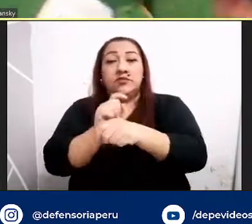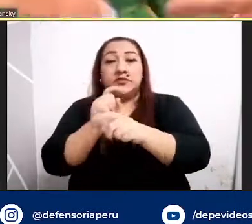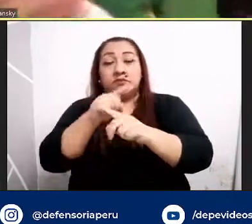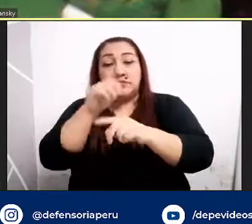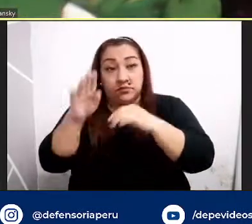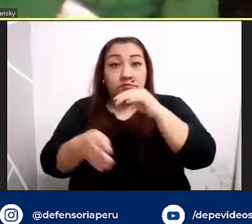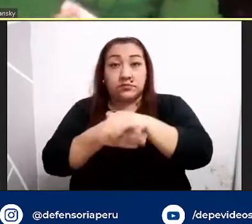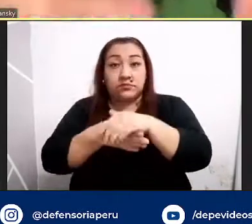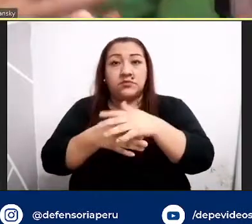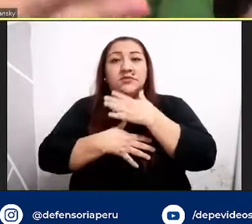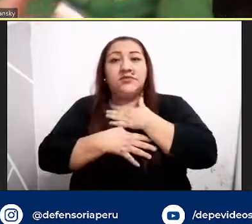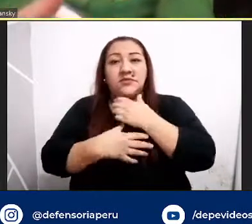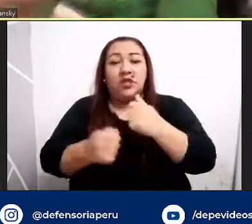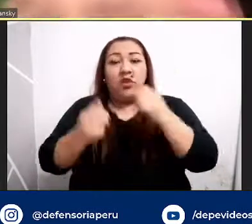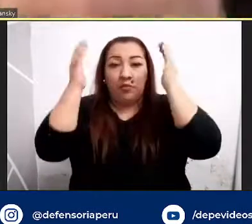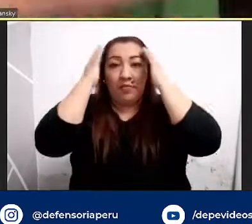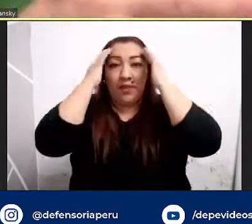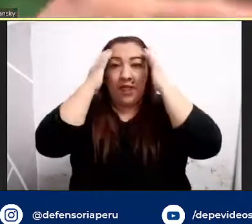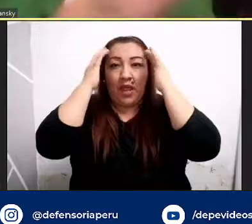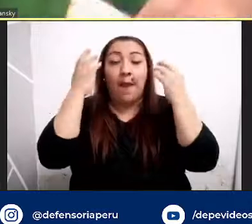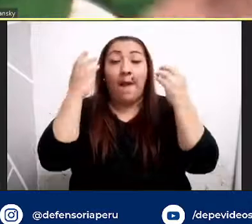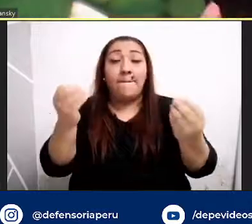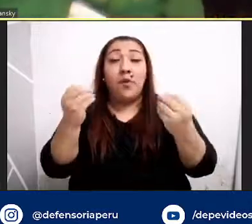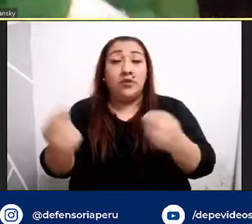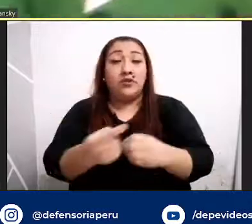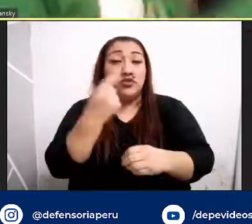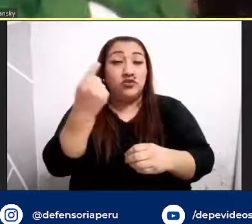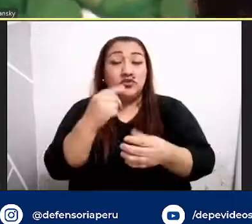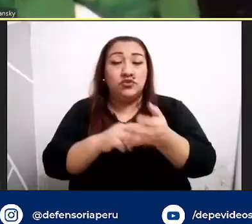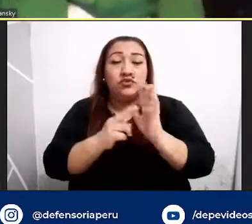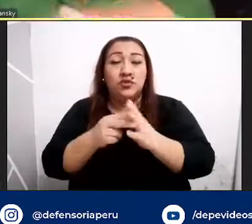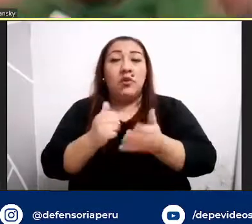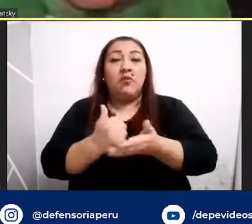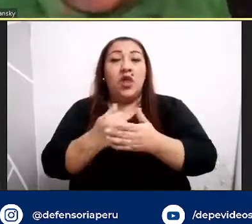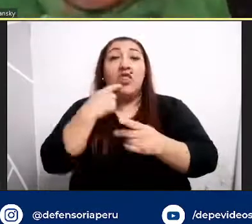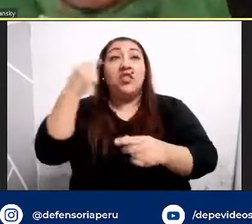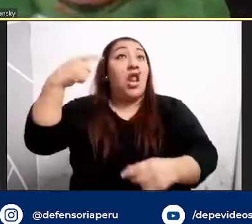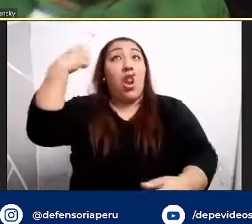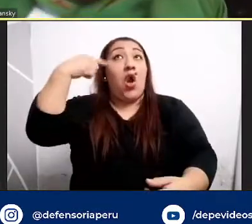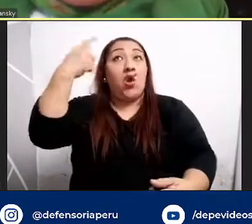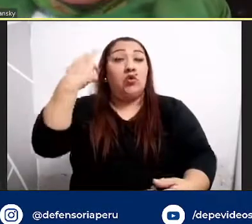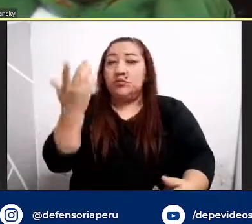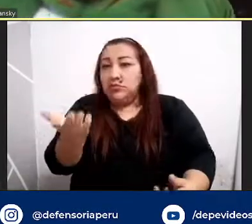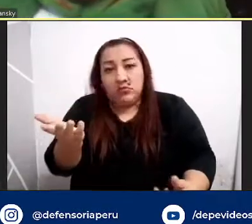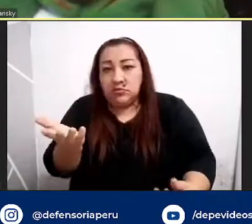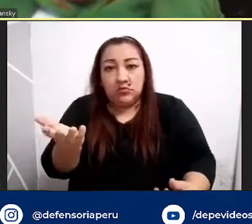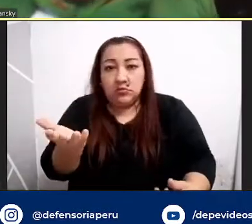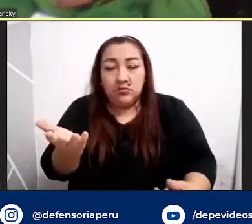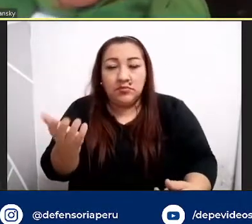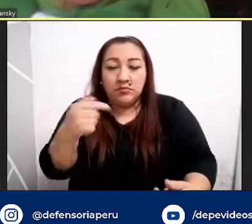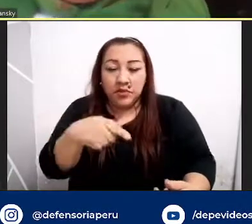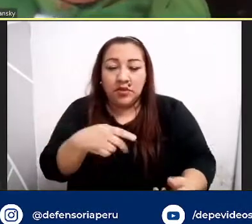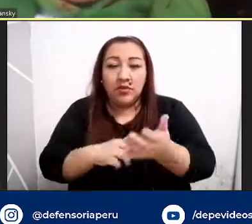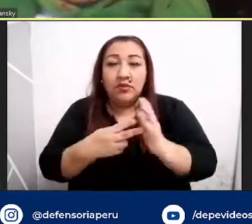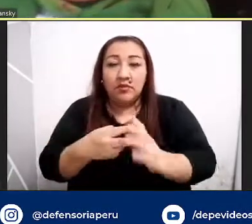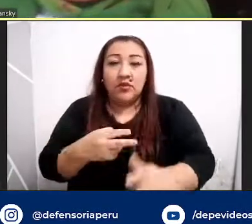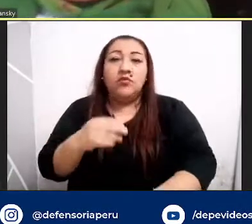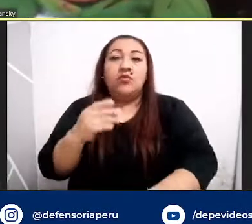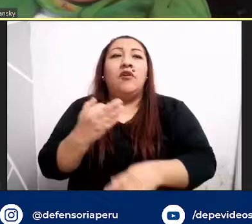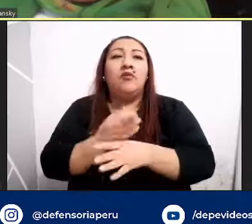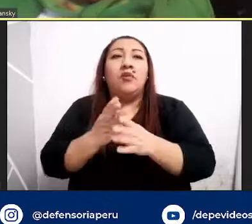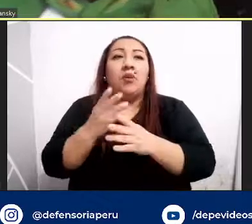mental. ¿Por qué? Porque la salud mental solamente es para los locos. Bueno, es una forma de locura